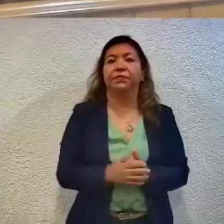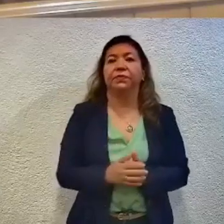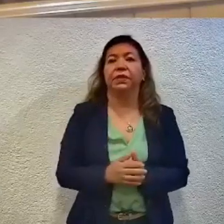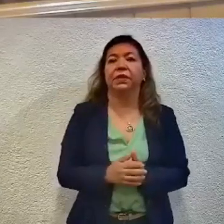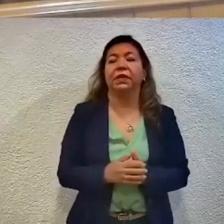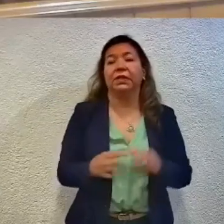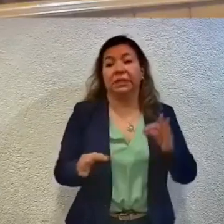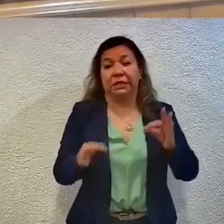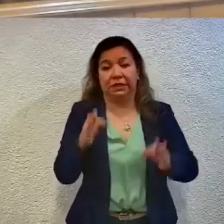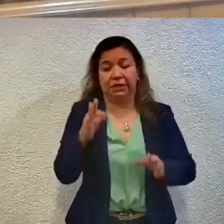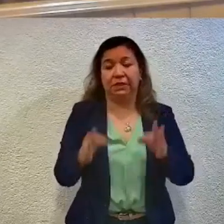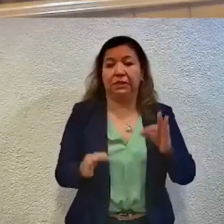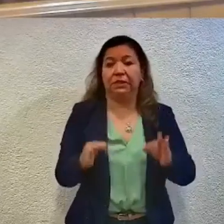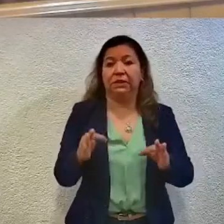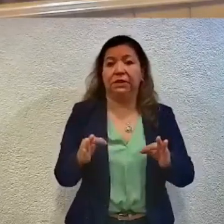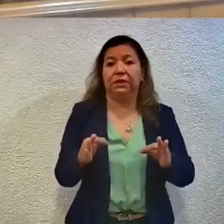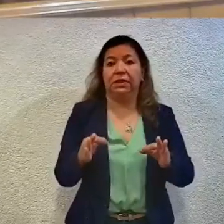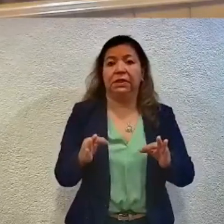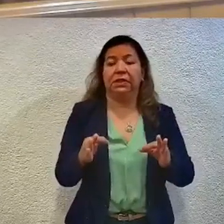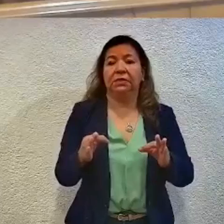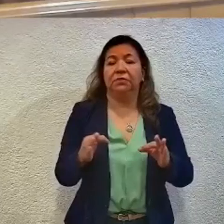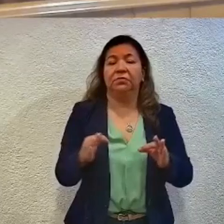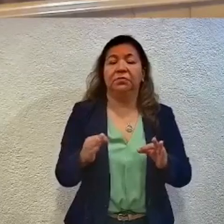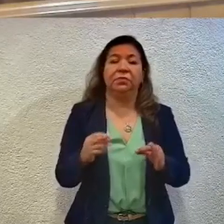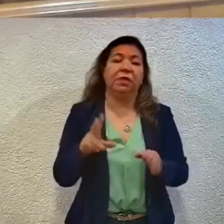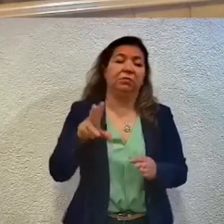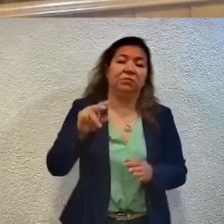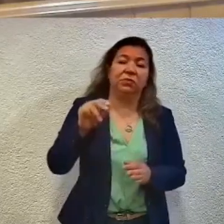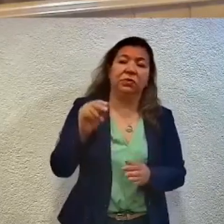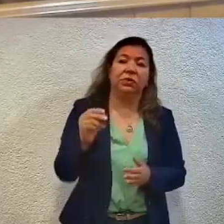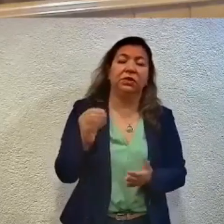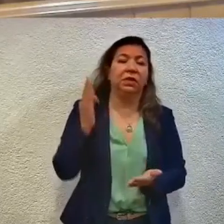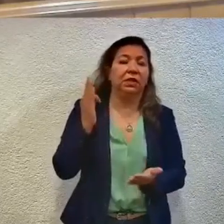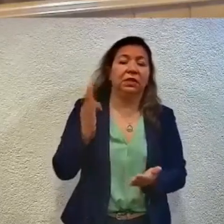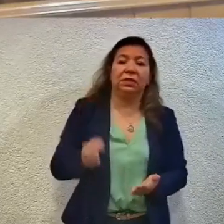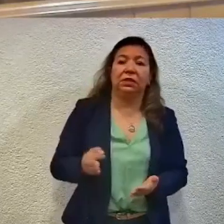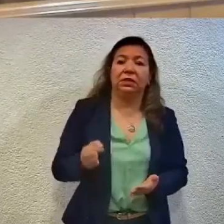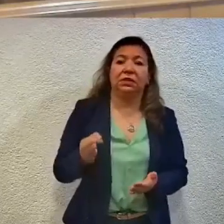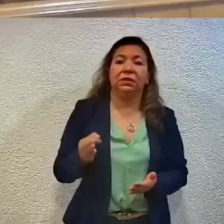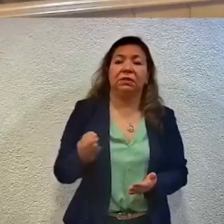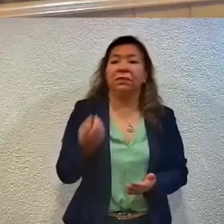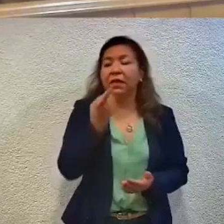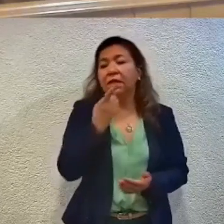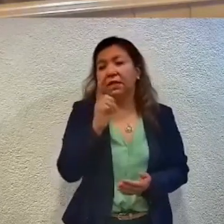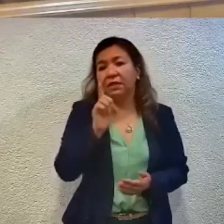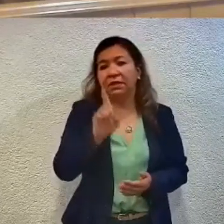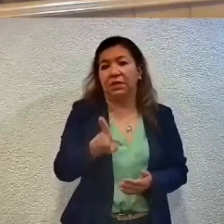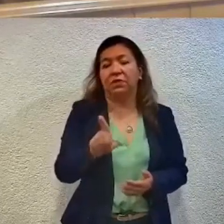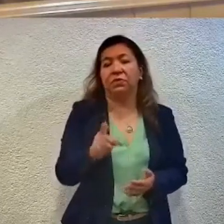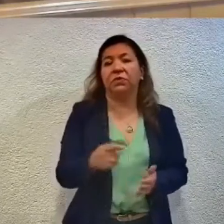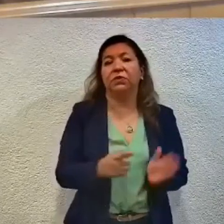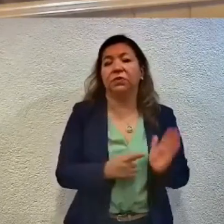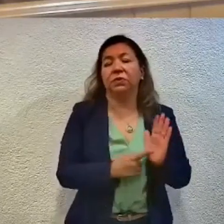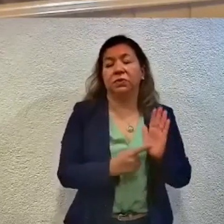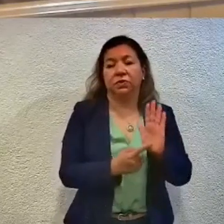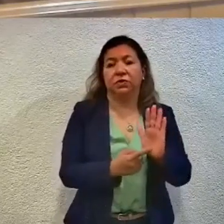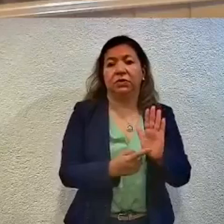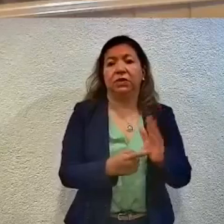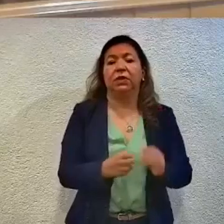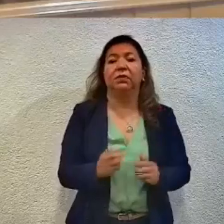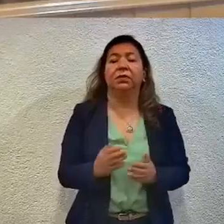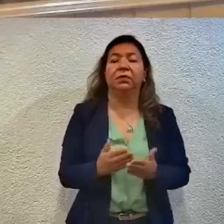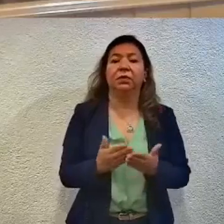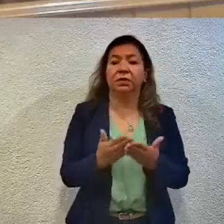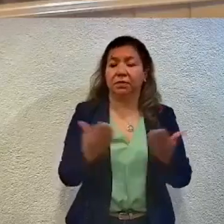este órgano jurisdiccional, se declaran infundados los agravios hechos valer por el actor en el presente recurso de apelación. Por tanto,